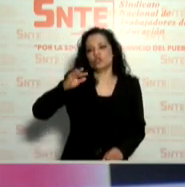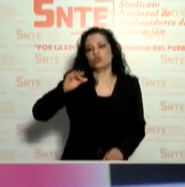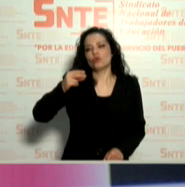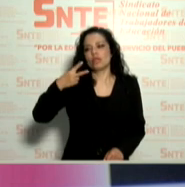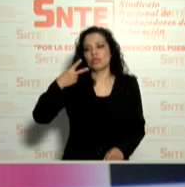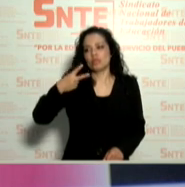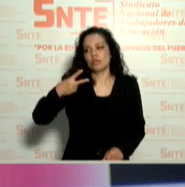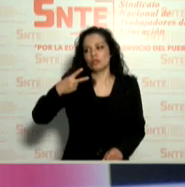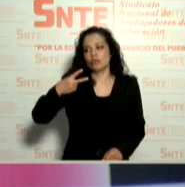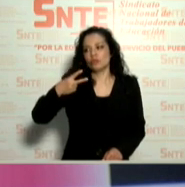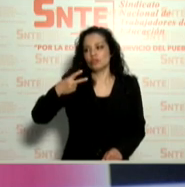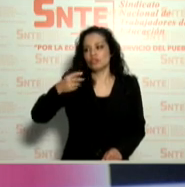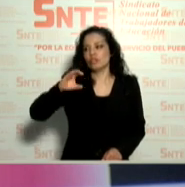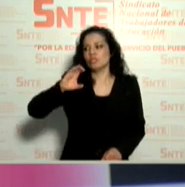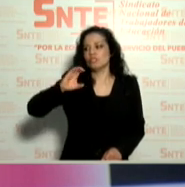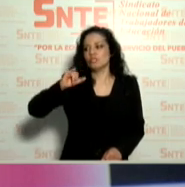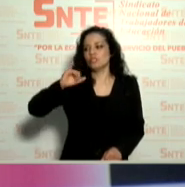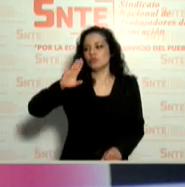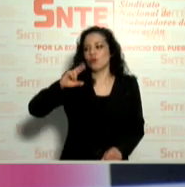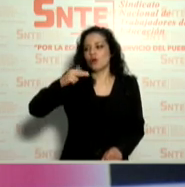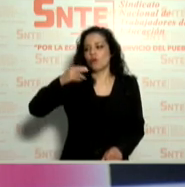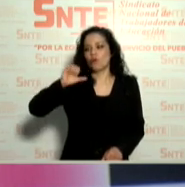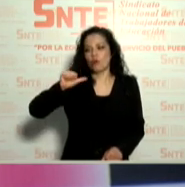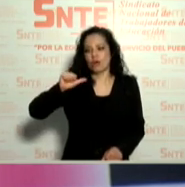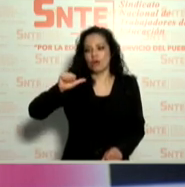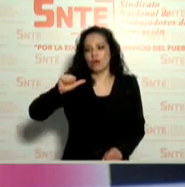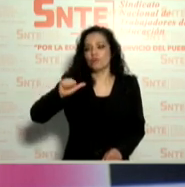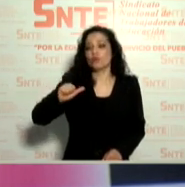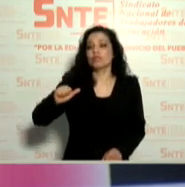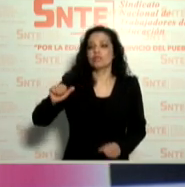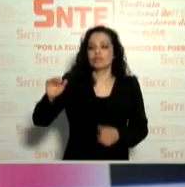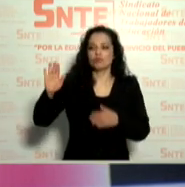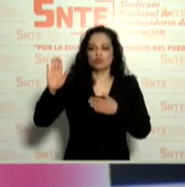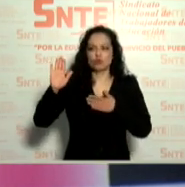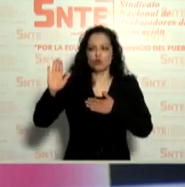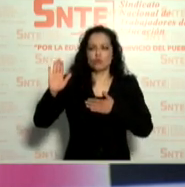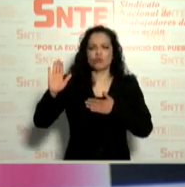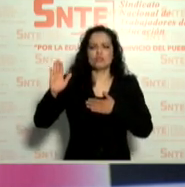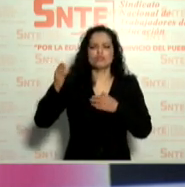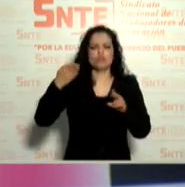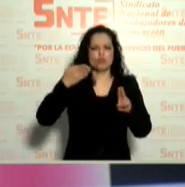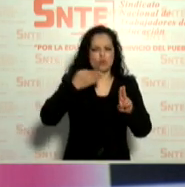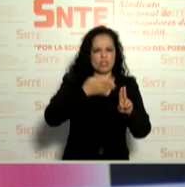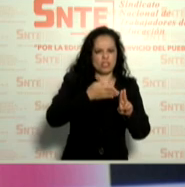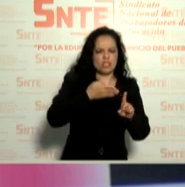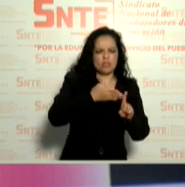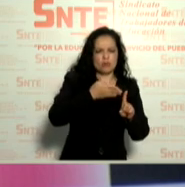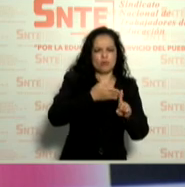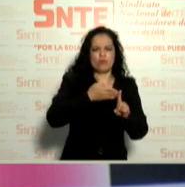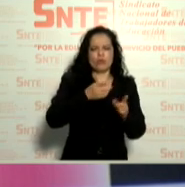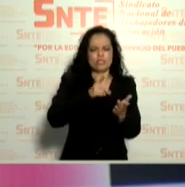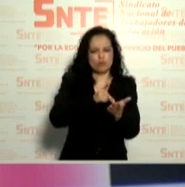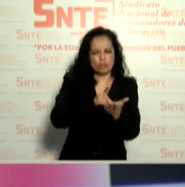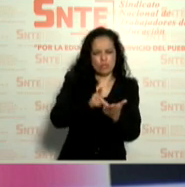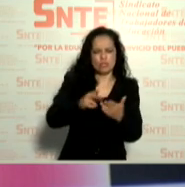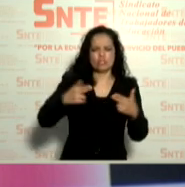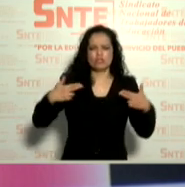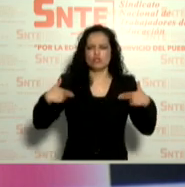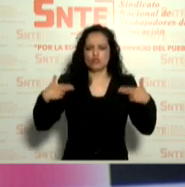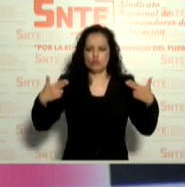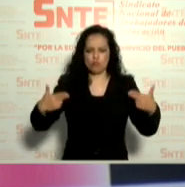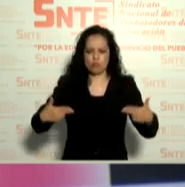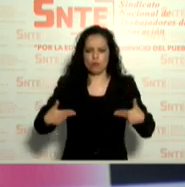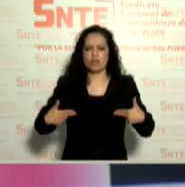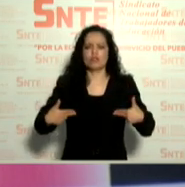nuestro genuino compromiso con la educación pública como derecho humano y conquista